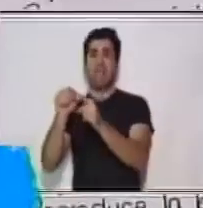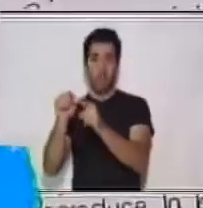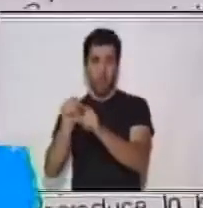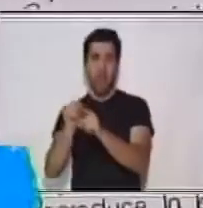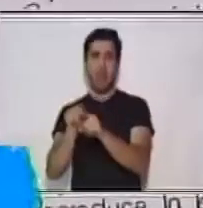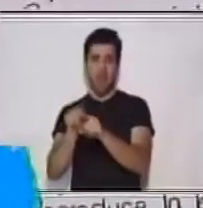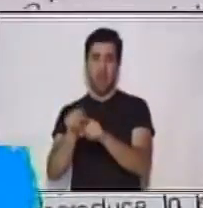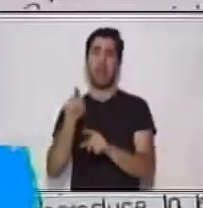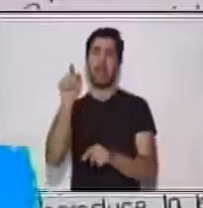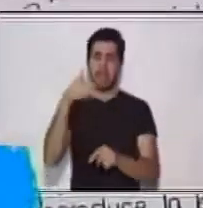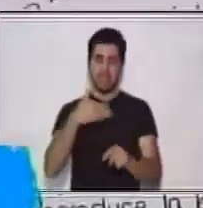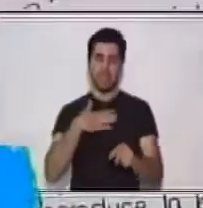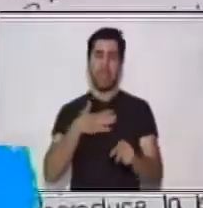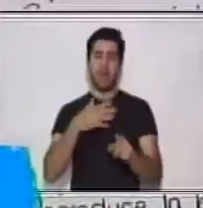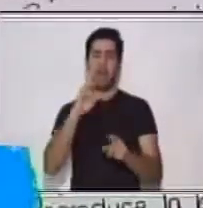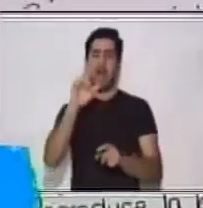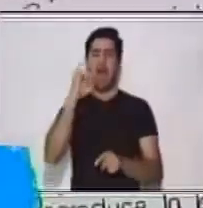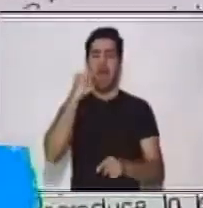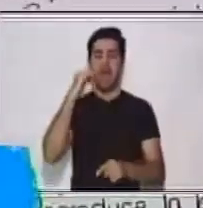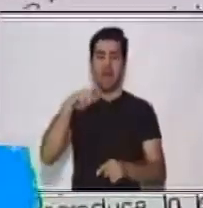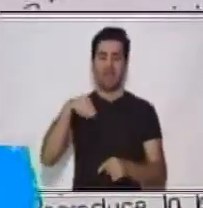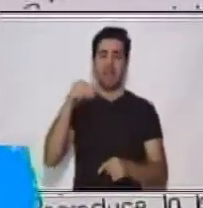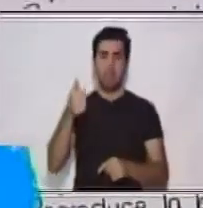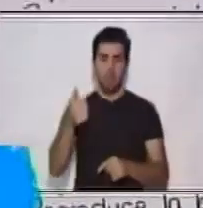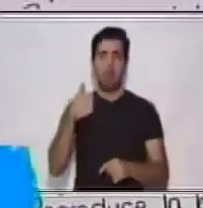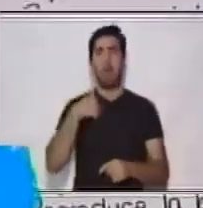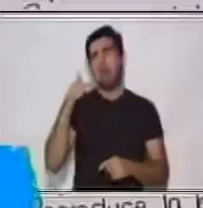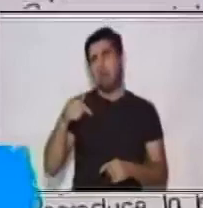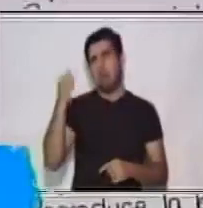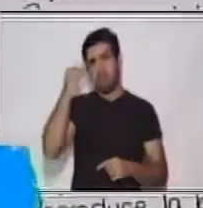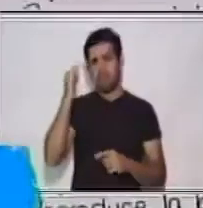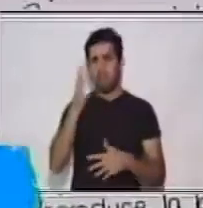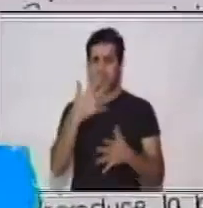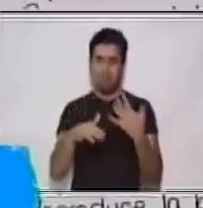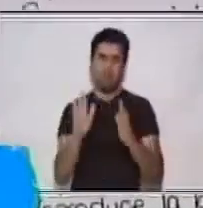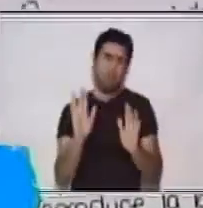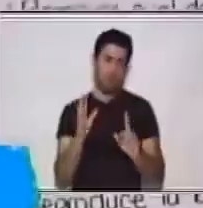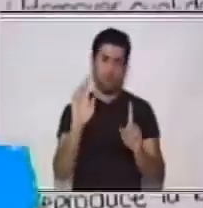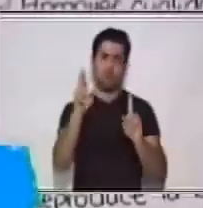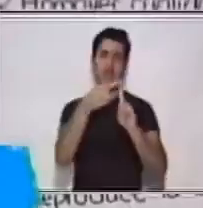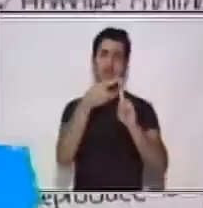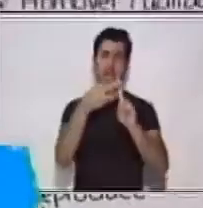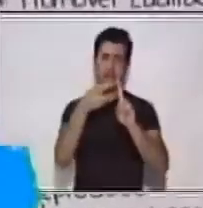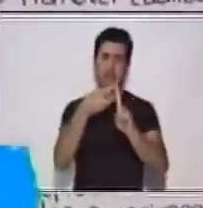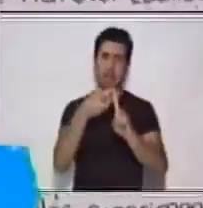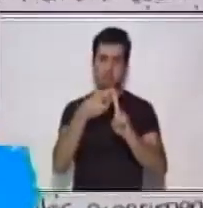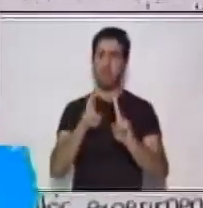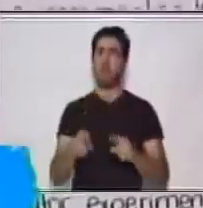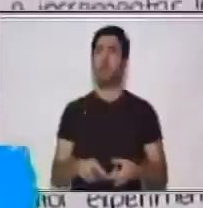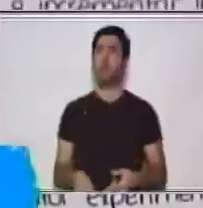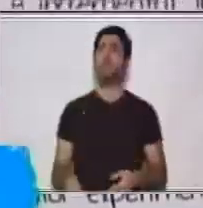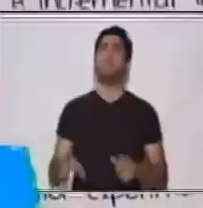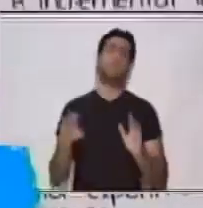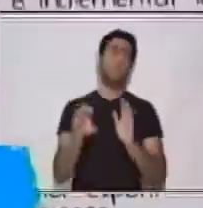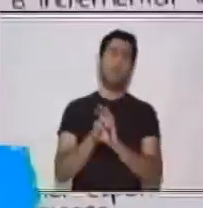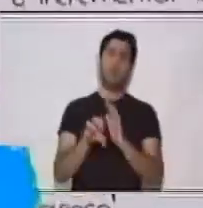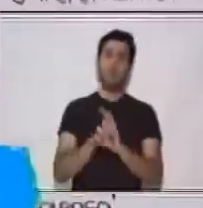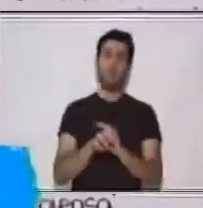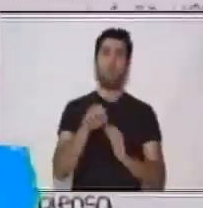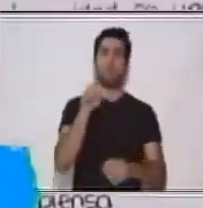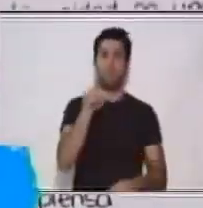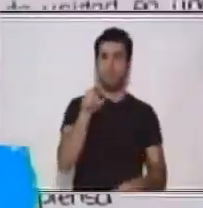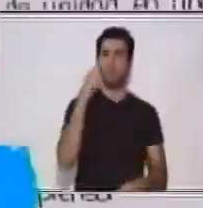vemos rimas como tal en un tema de comunicación y lenguaje, nos dicen busca